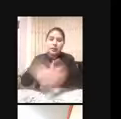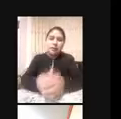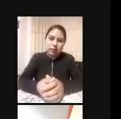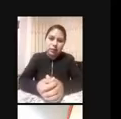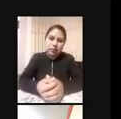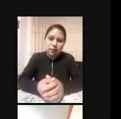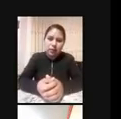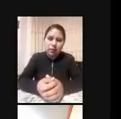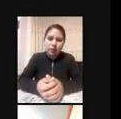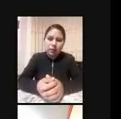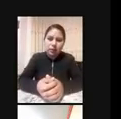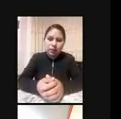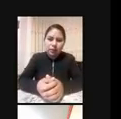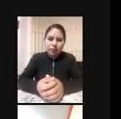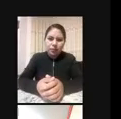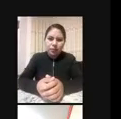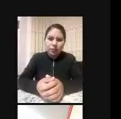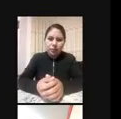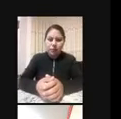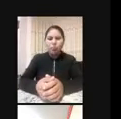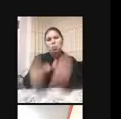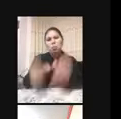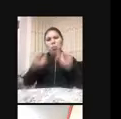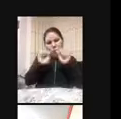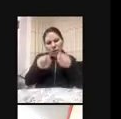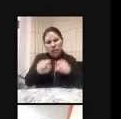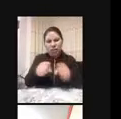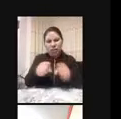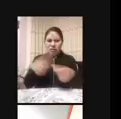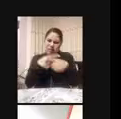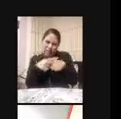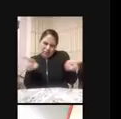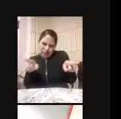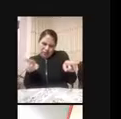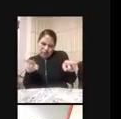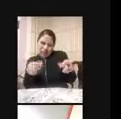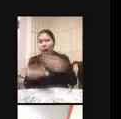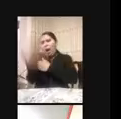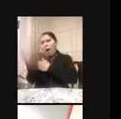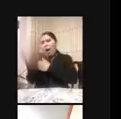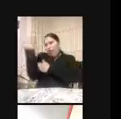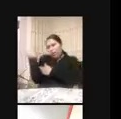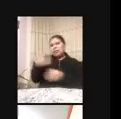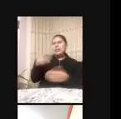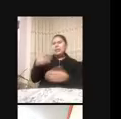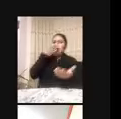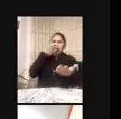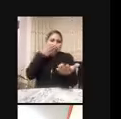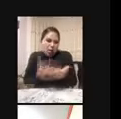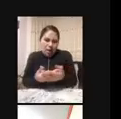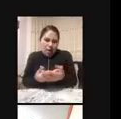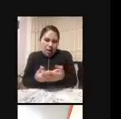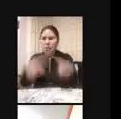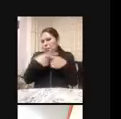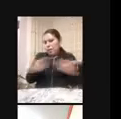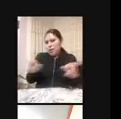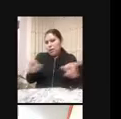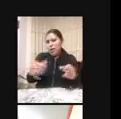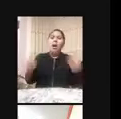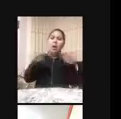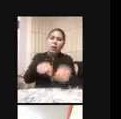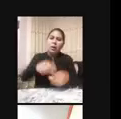que llega a ser diferente, ¿no? De lo que antes había aprendido socialmente, llega a retroceder en este